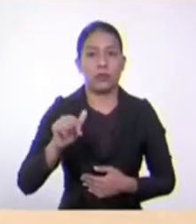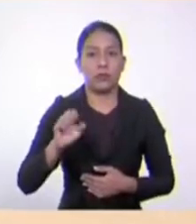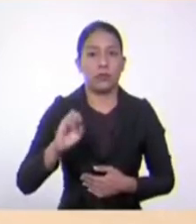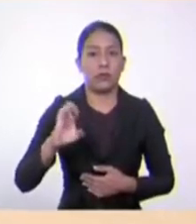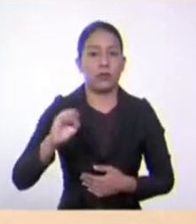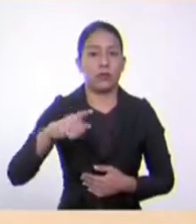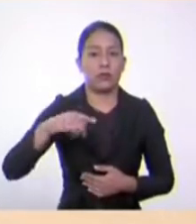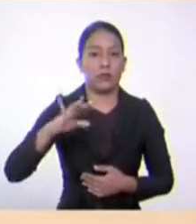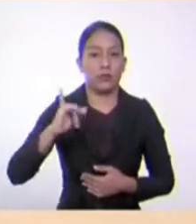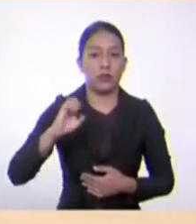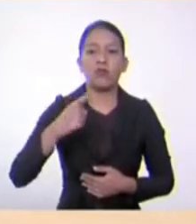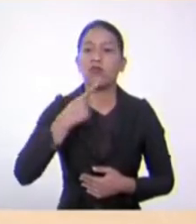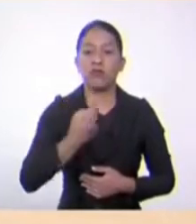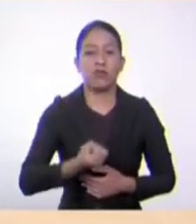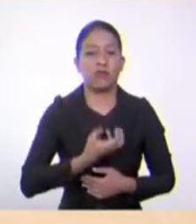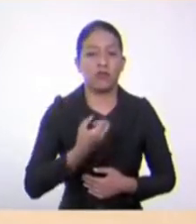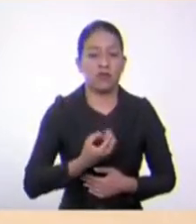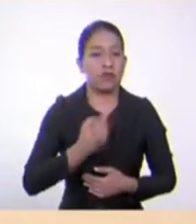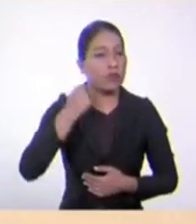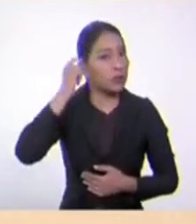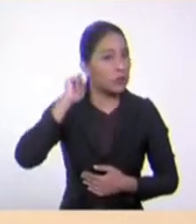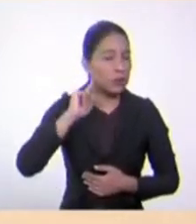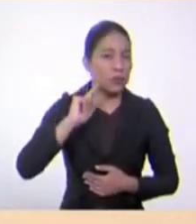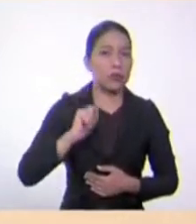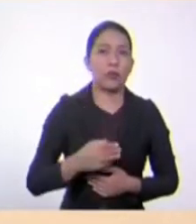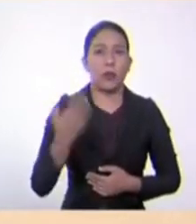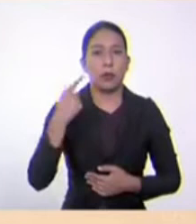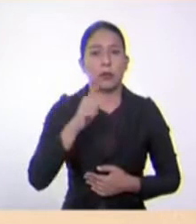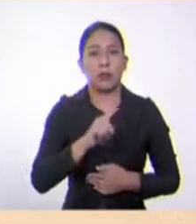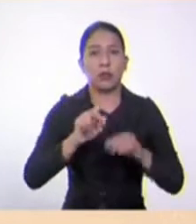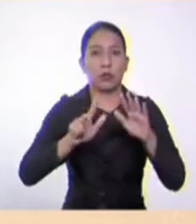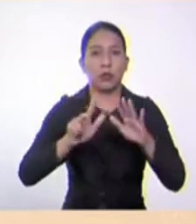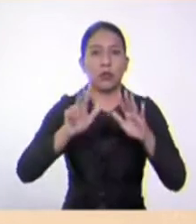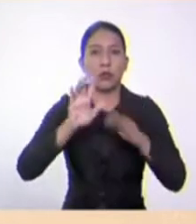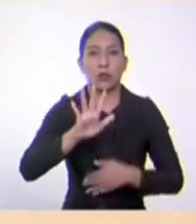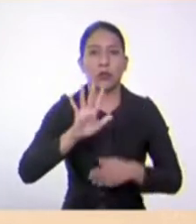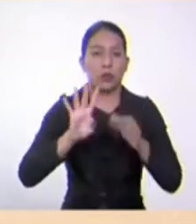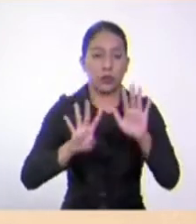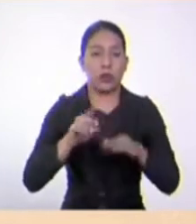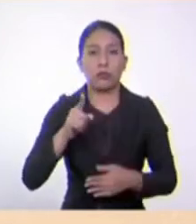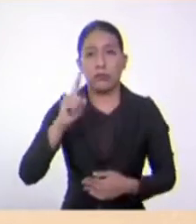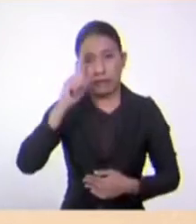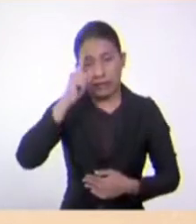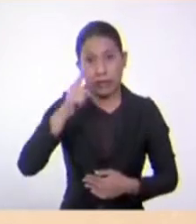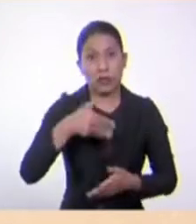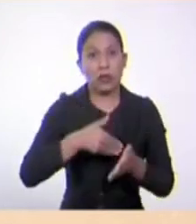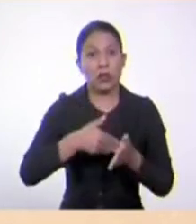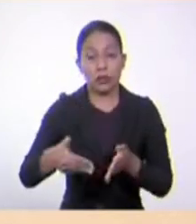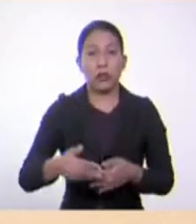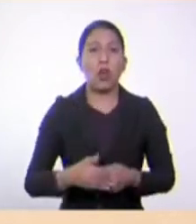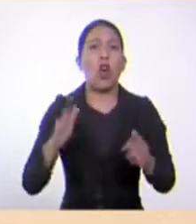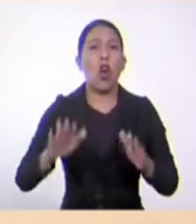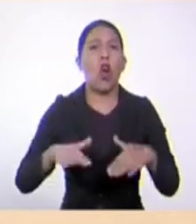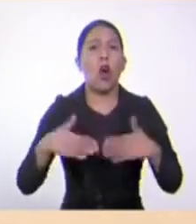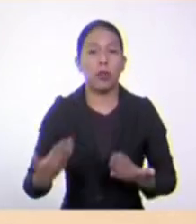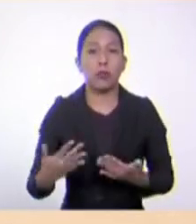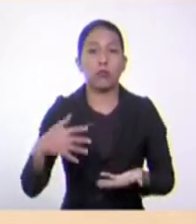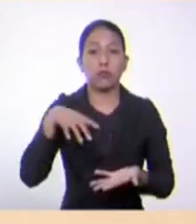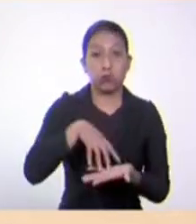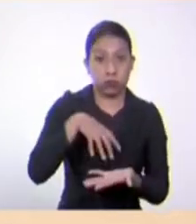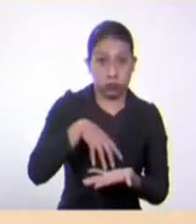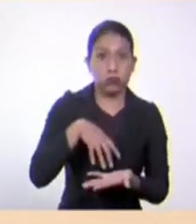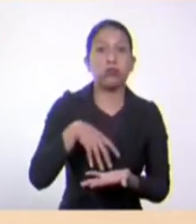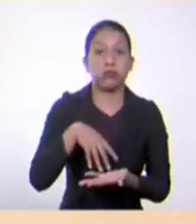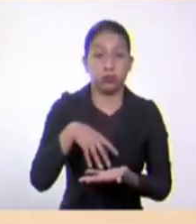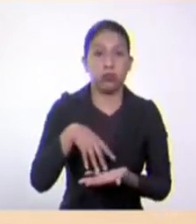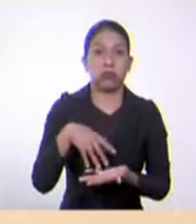en 1859, se conoce la idea que las especies están constituidas por poblaciones